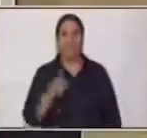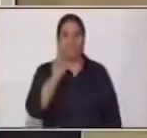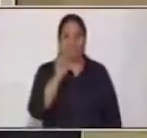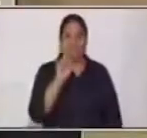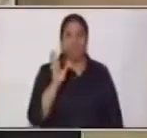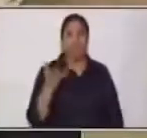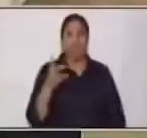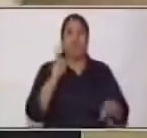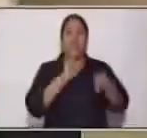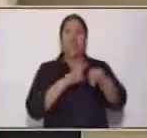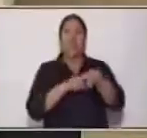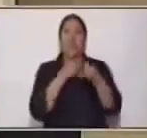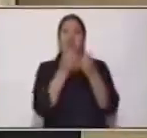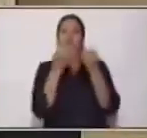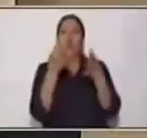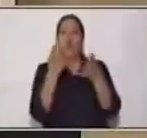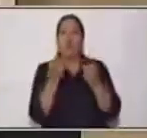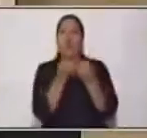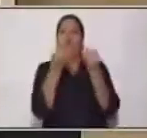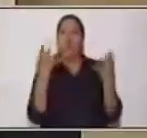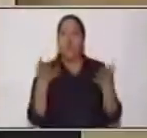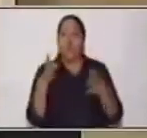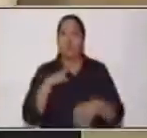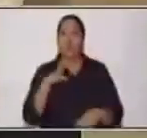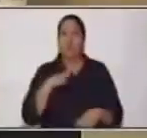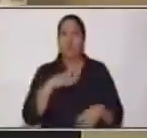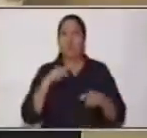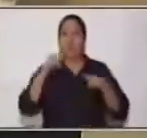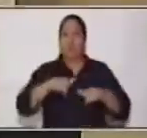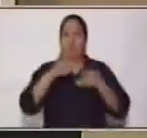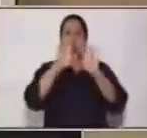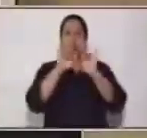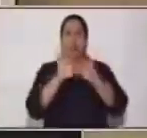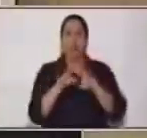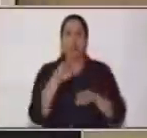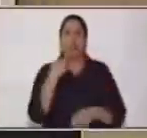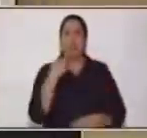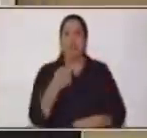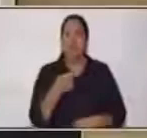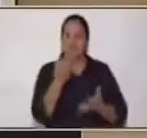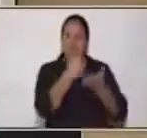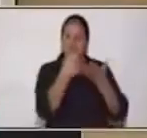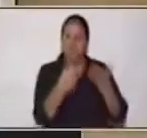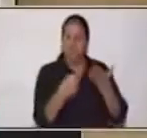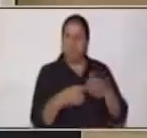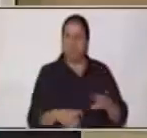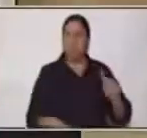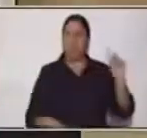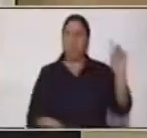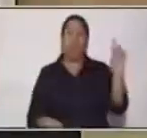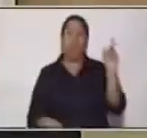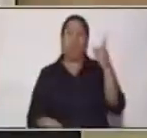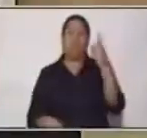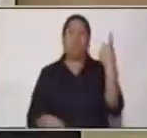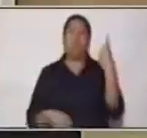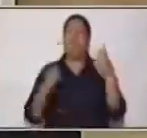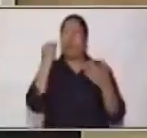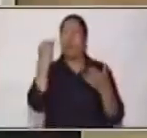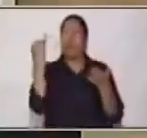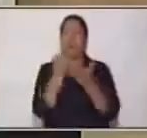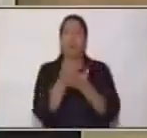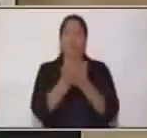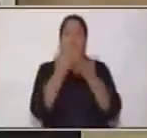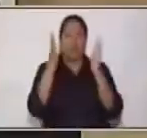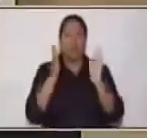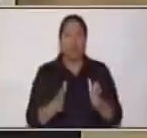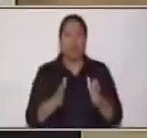que obtuvimos, vamos a redactar que el primer investigador va a